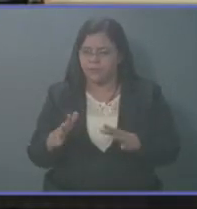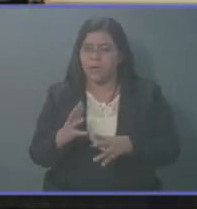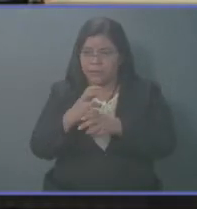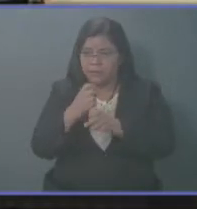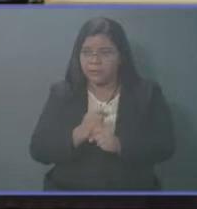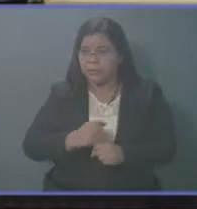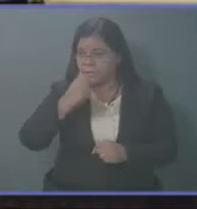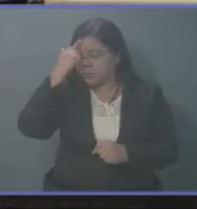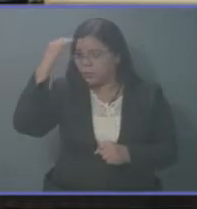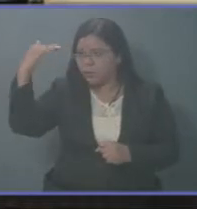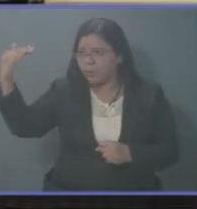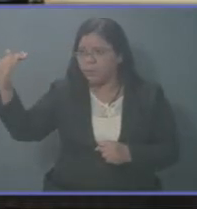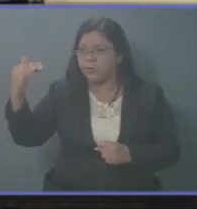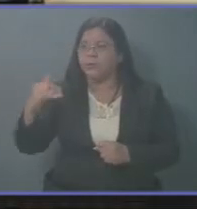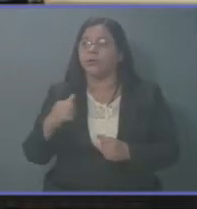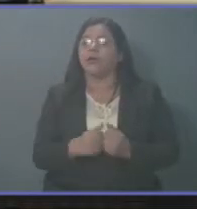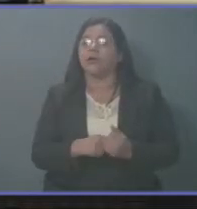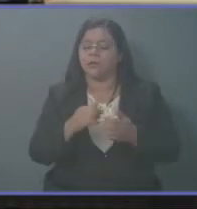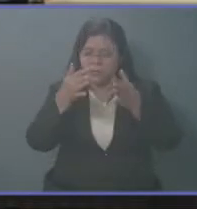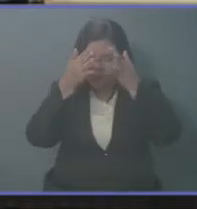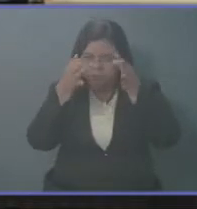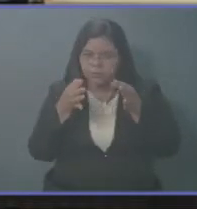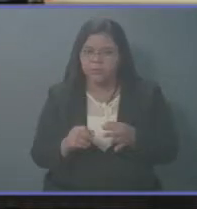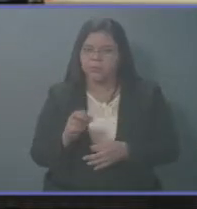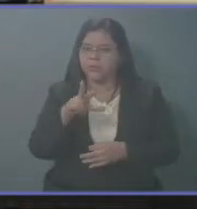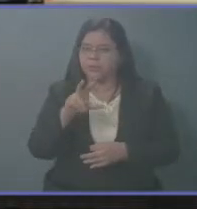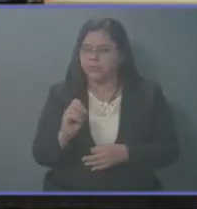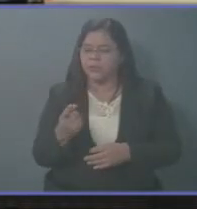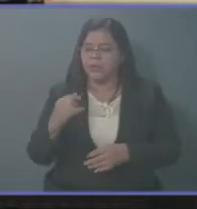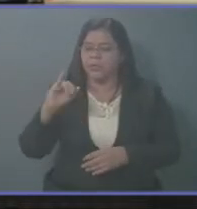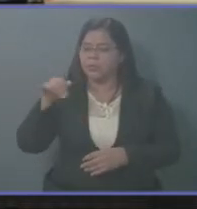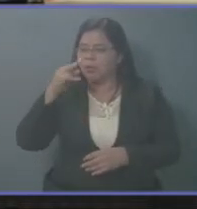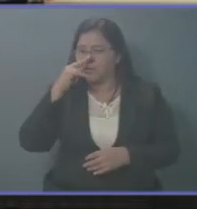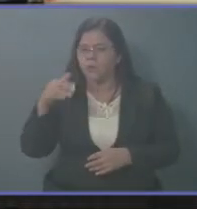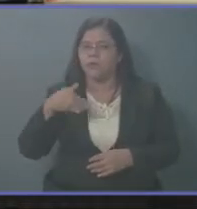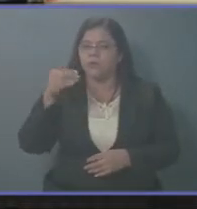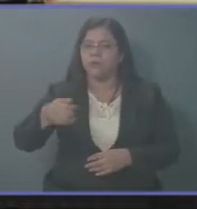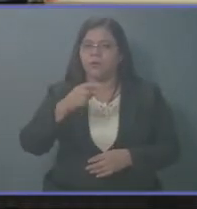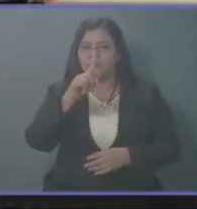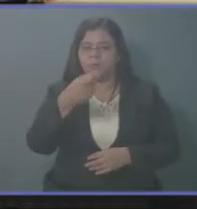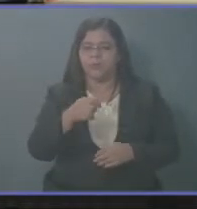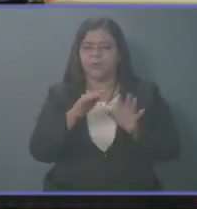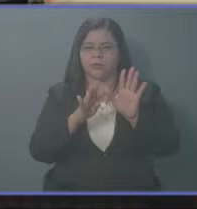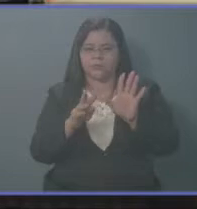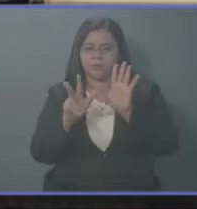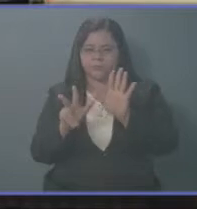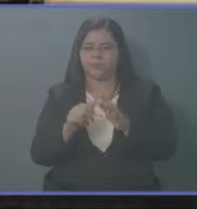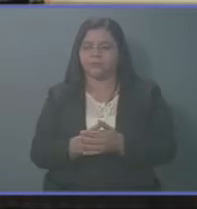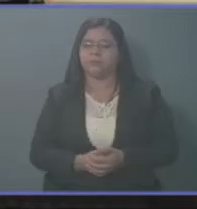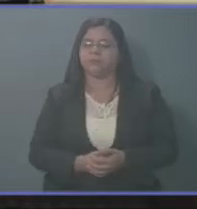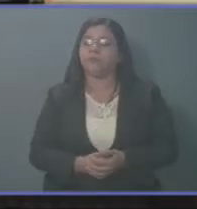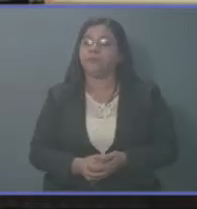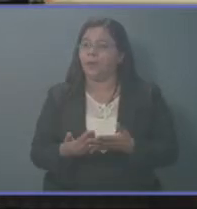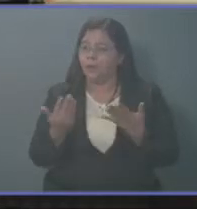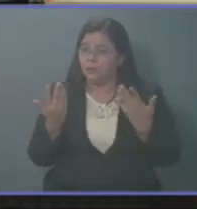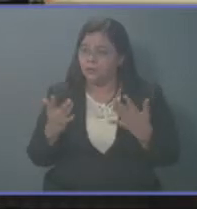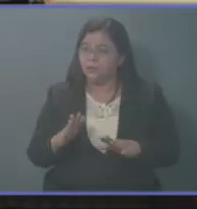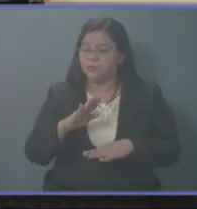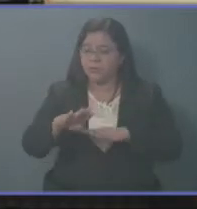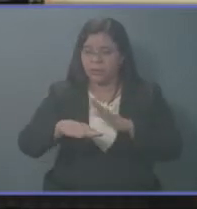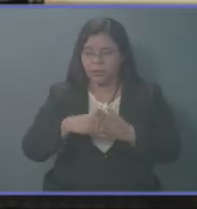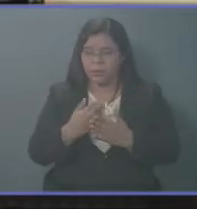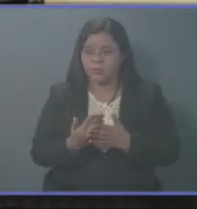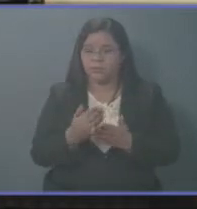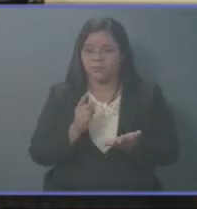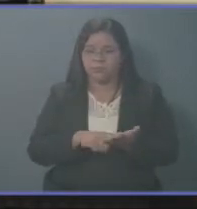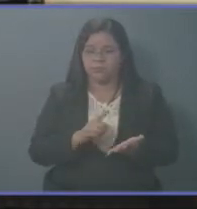seguridad jurídica. Sentencia de 36 del 1999, IN 896. En esta fase legislativa quedan